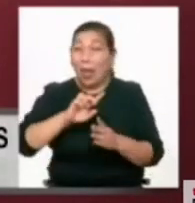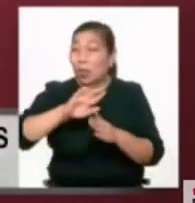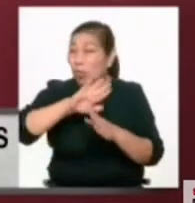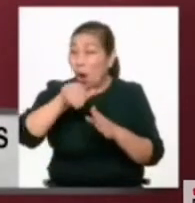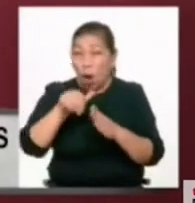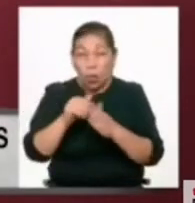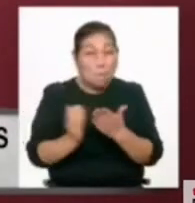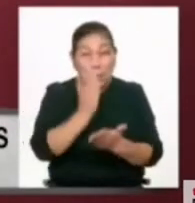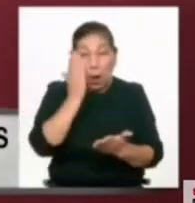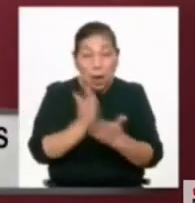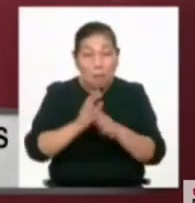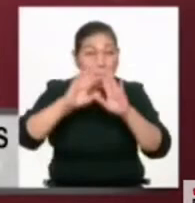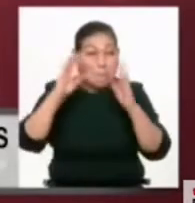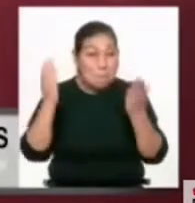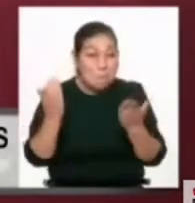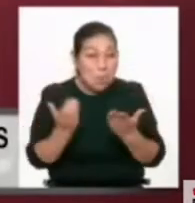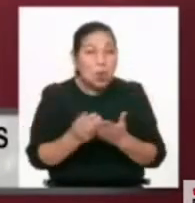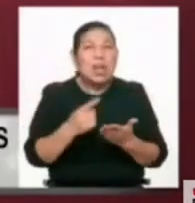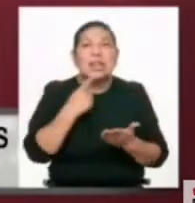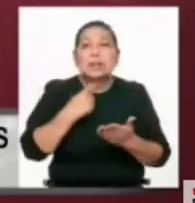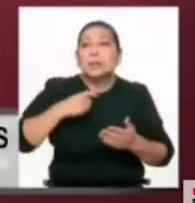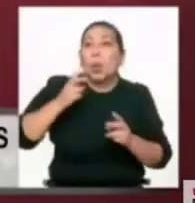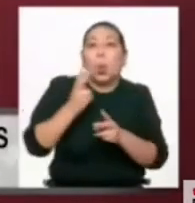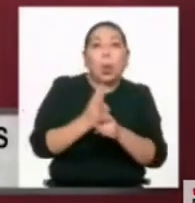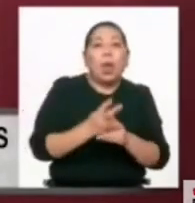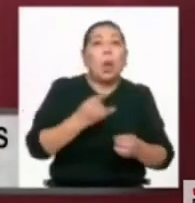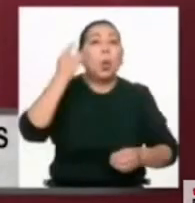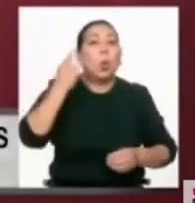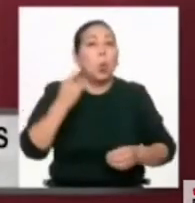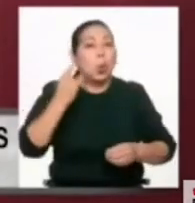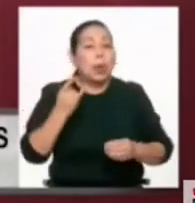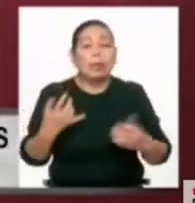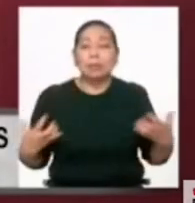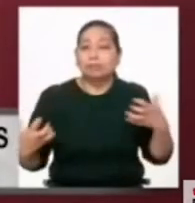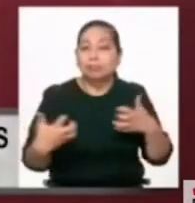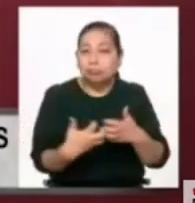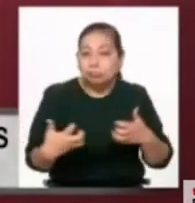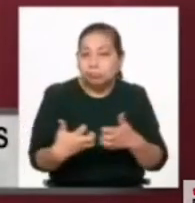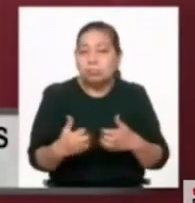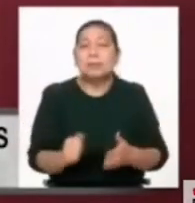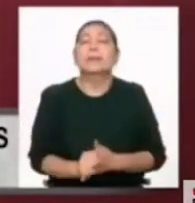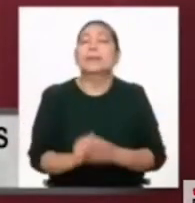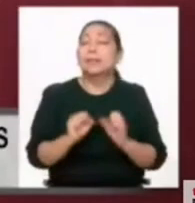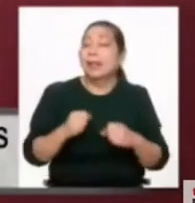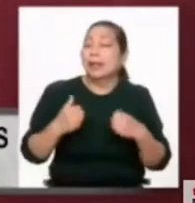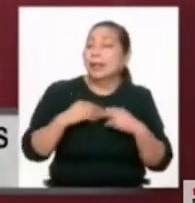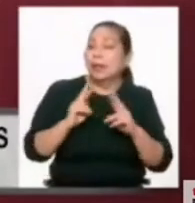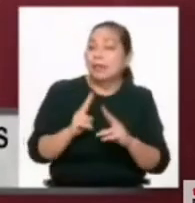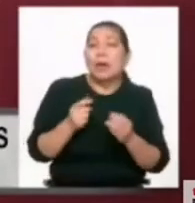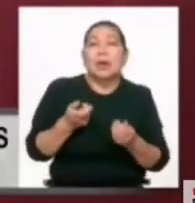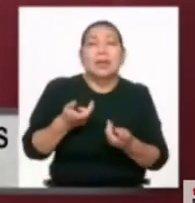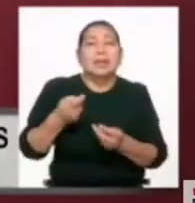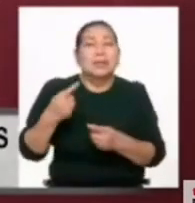tiene que ver con la toma de medidas urgentes, articuladas, multisectoriales, que tiene que ver